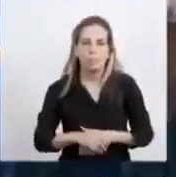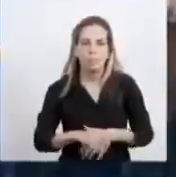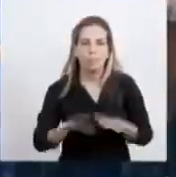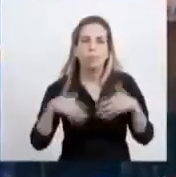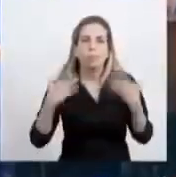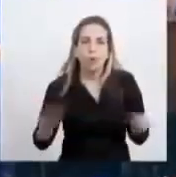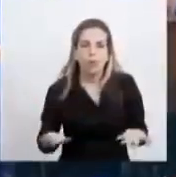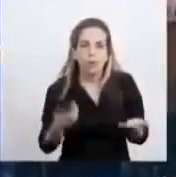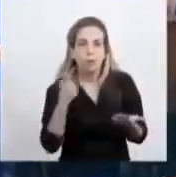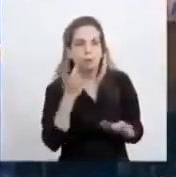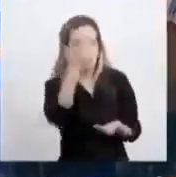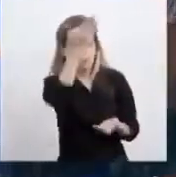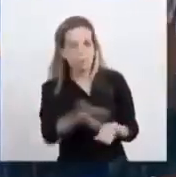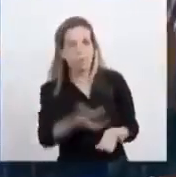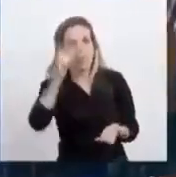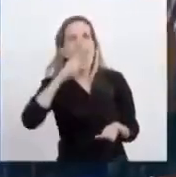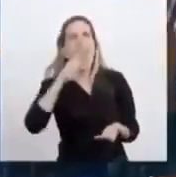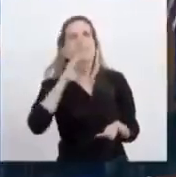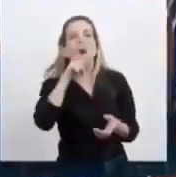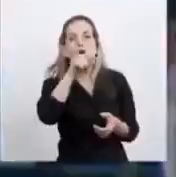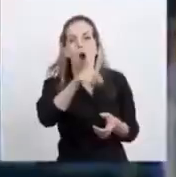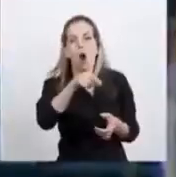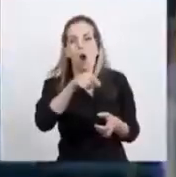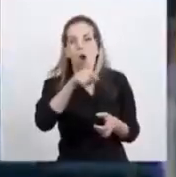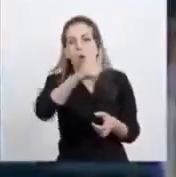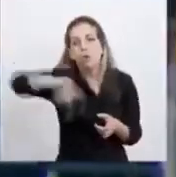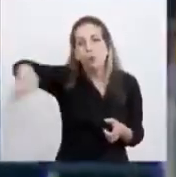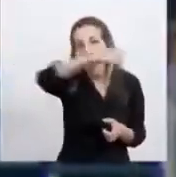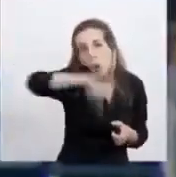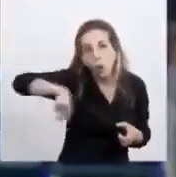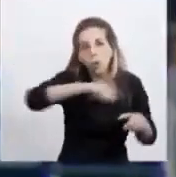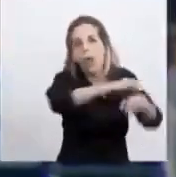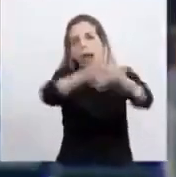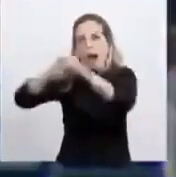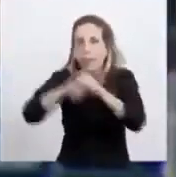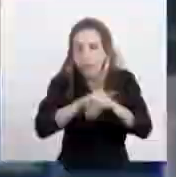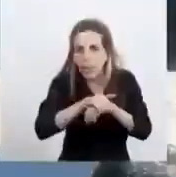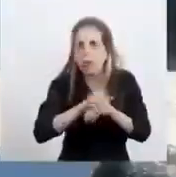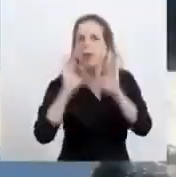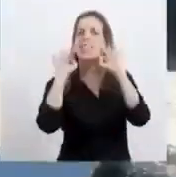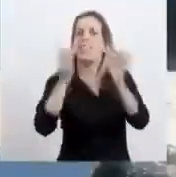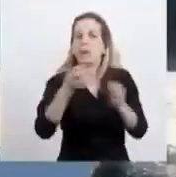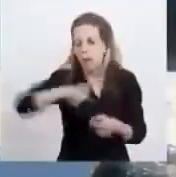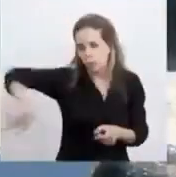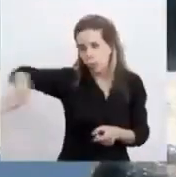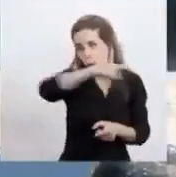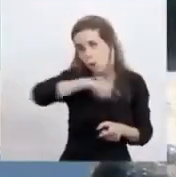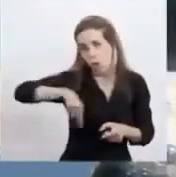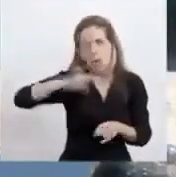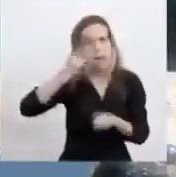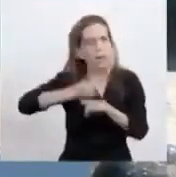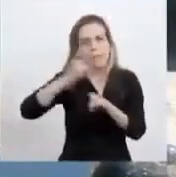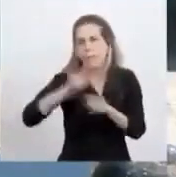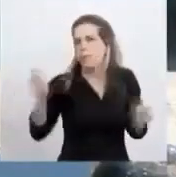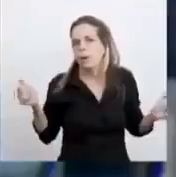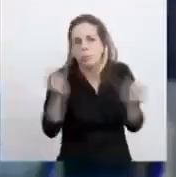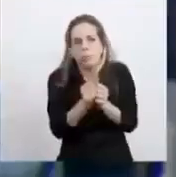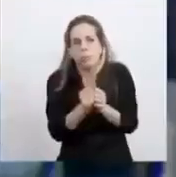Así que Evo, acá lo que dejás son amigos, que siempre van a estar. La verdad fue un